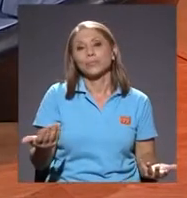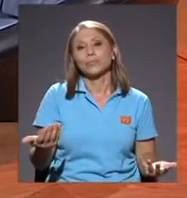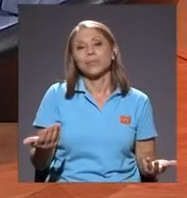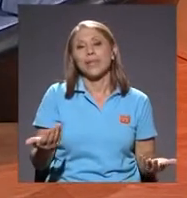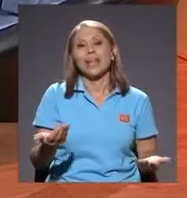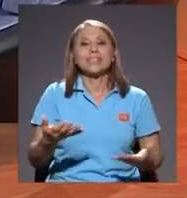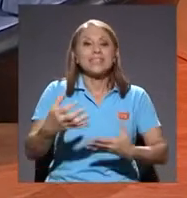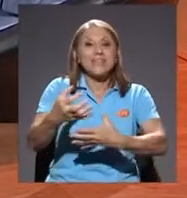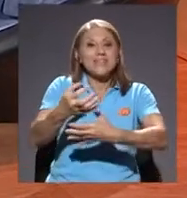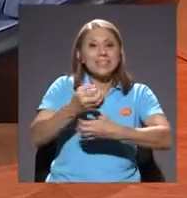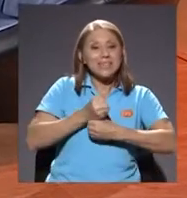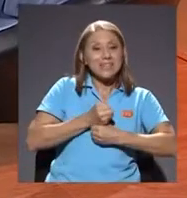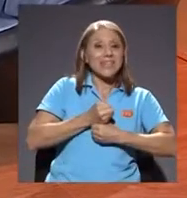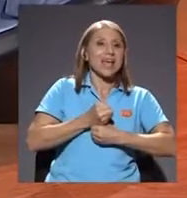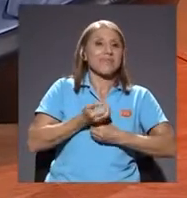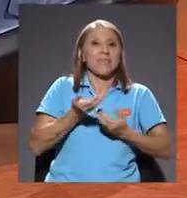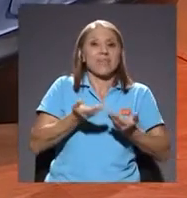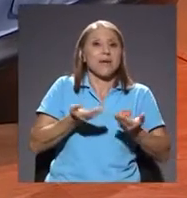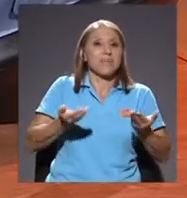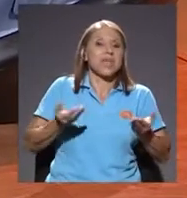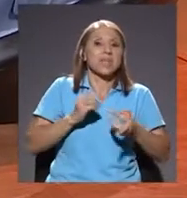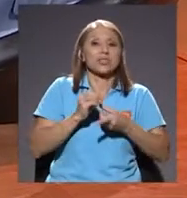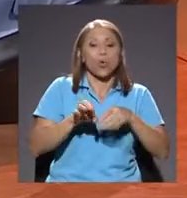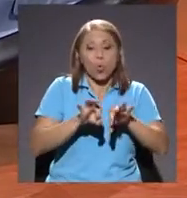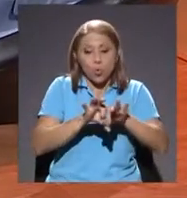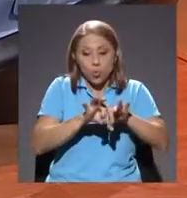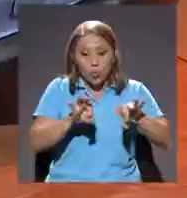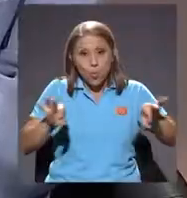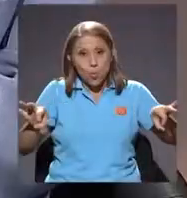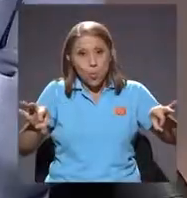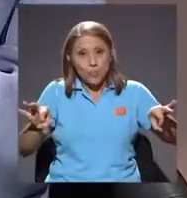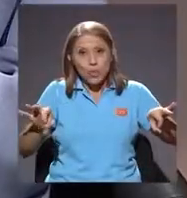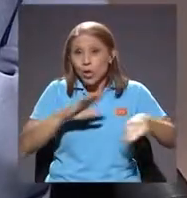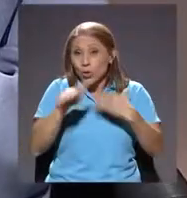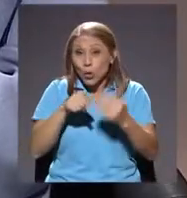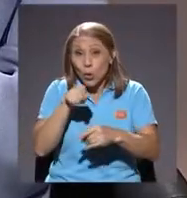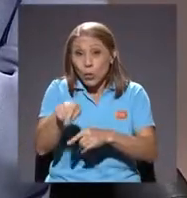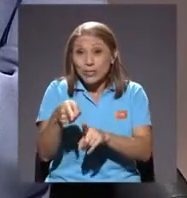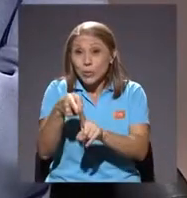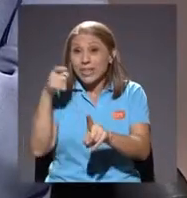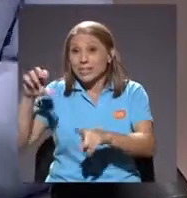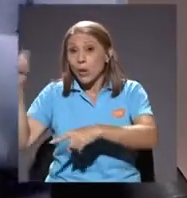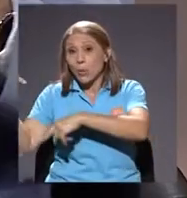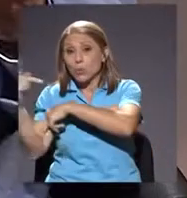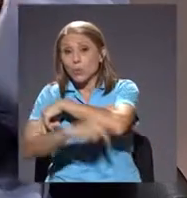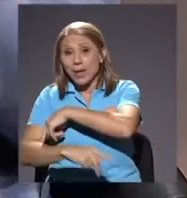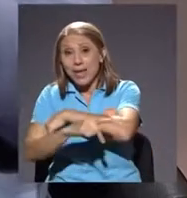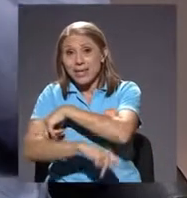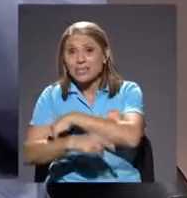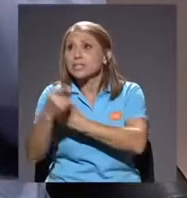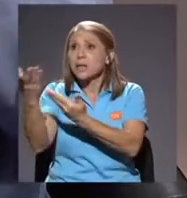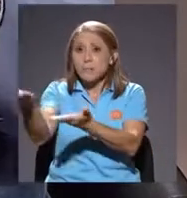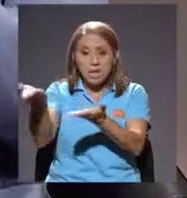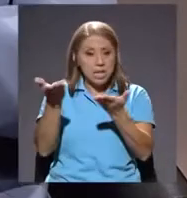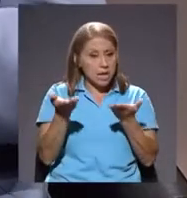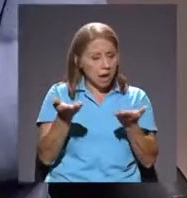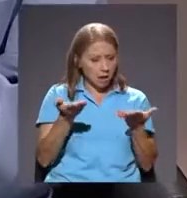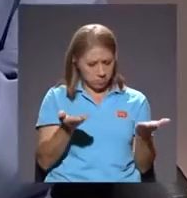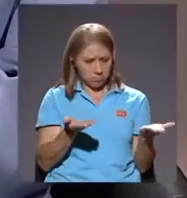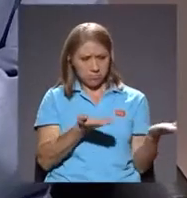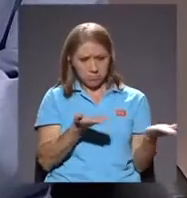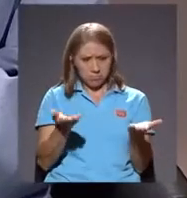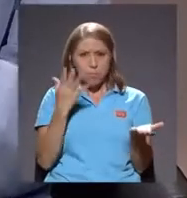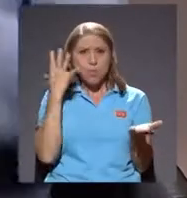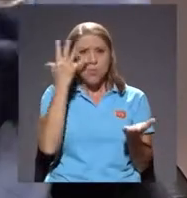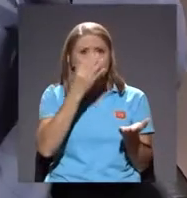tubos para la fontanería de mercados de afuera venían muy bonitas muy bien empacados